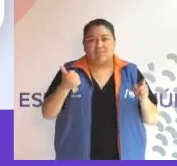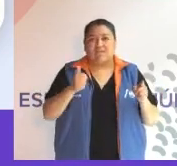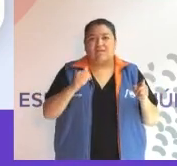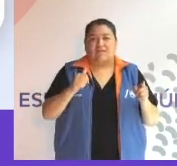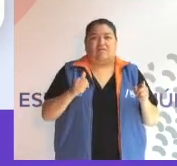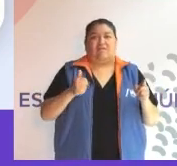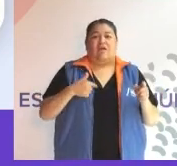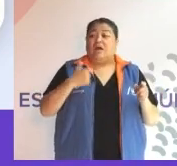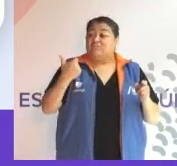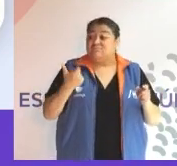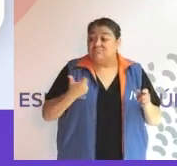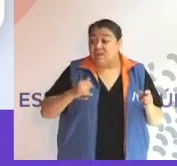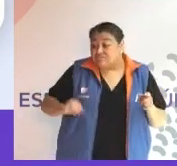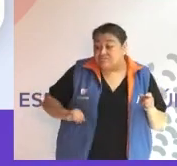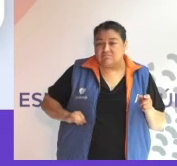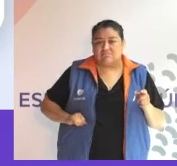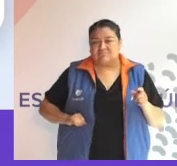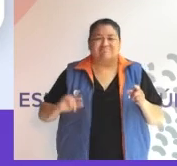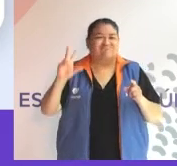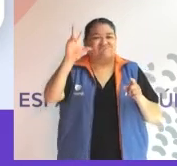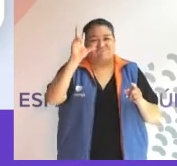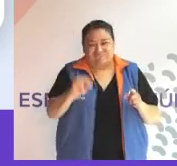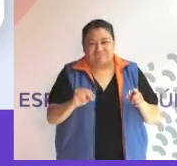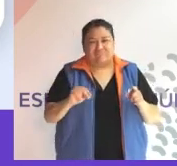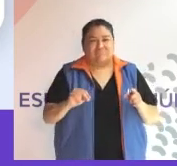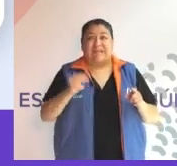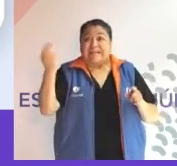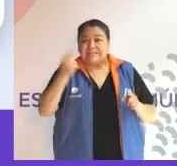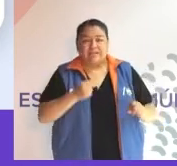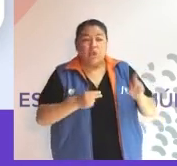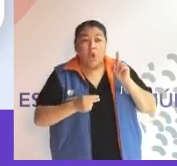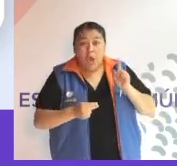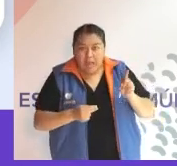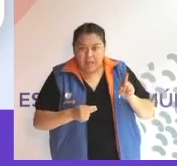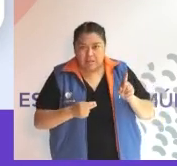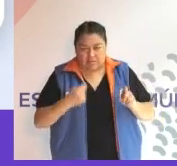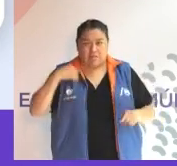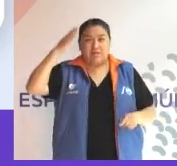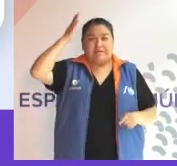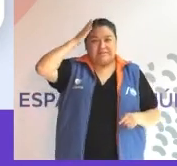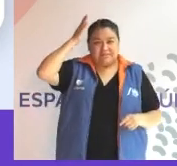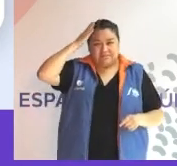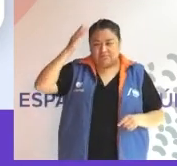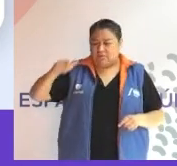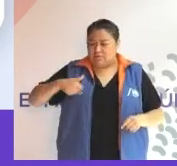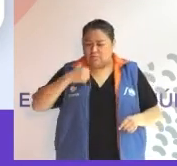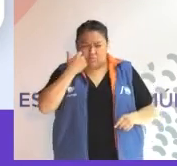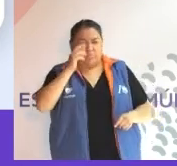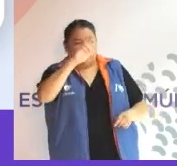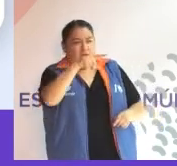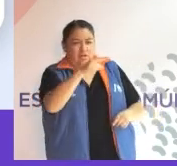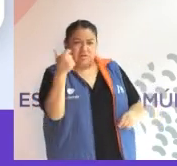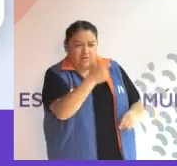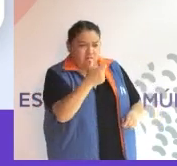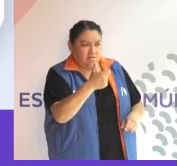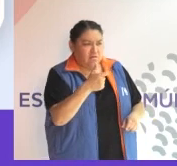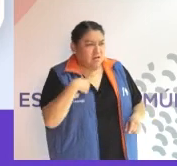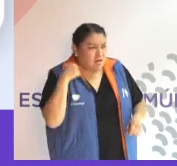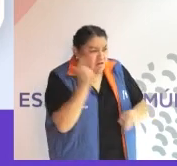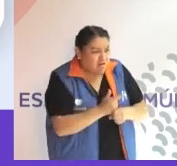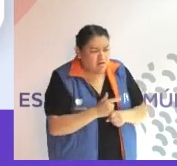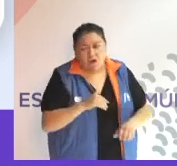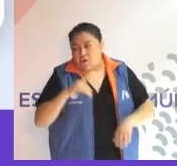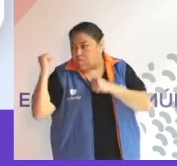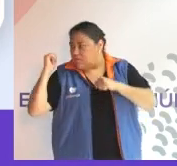no haya dinero de por medio, porque si tú haces voluntario y alguien está ganando dinero, en ese momento se retira uno. Entonces hay que